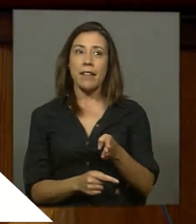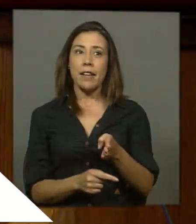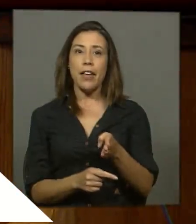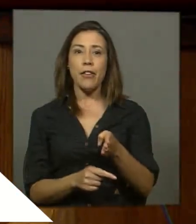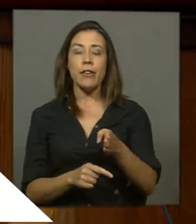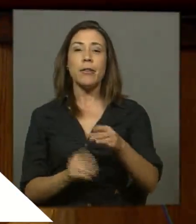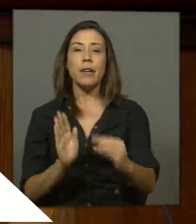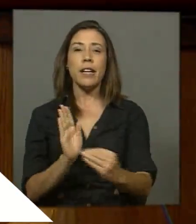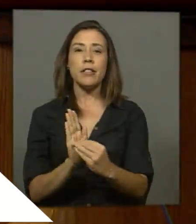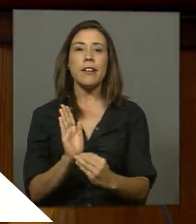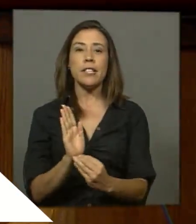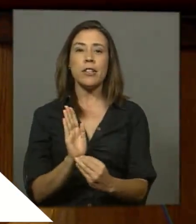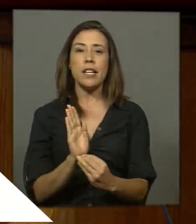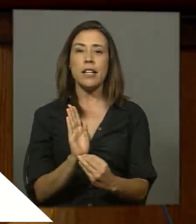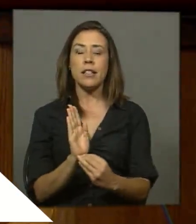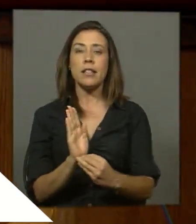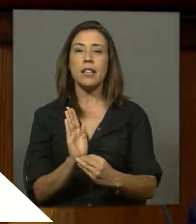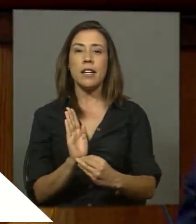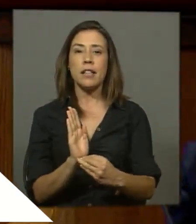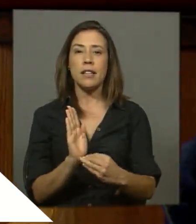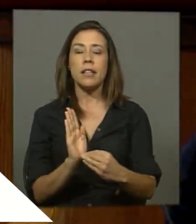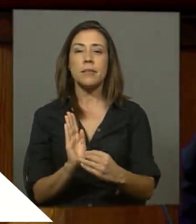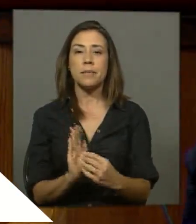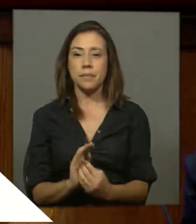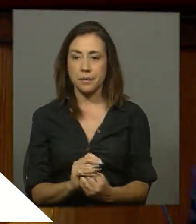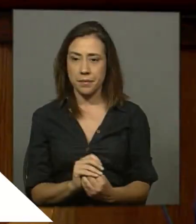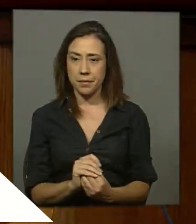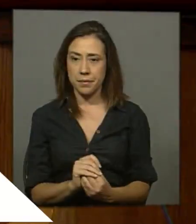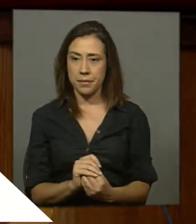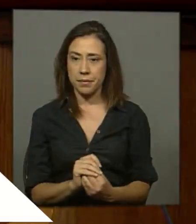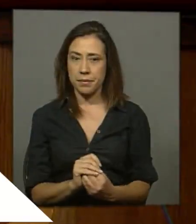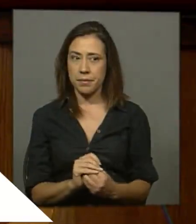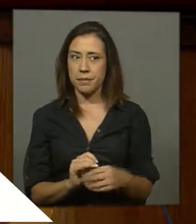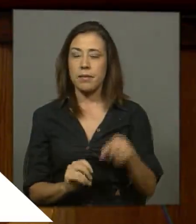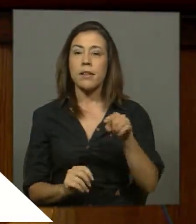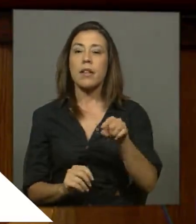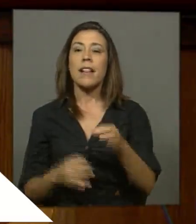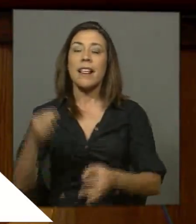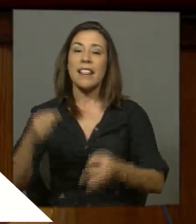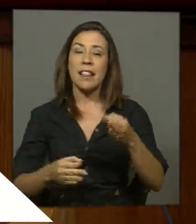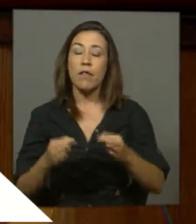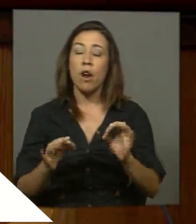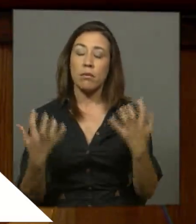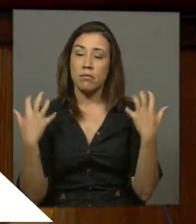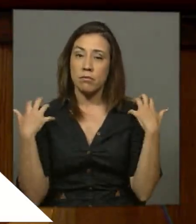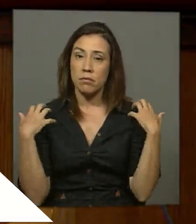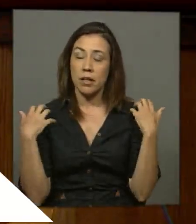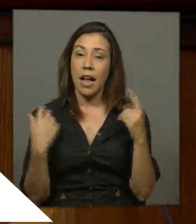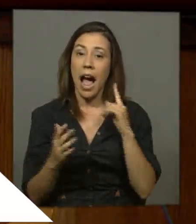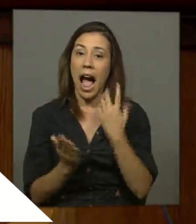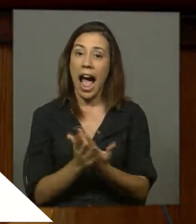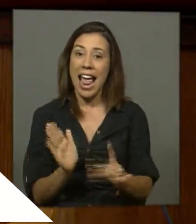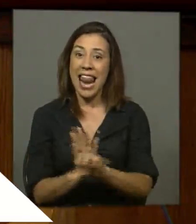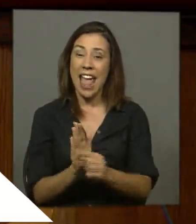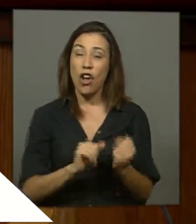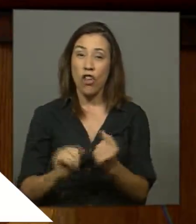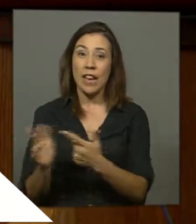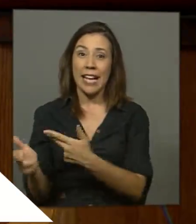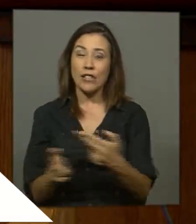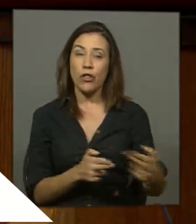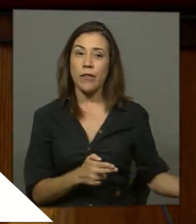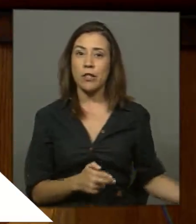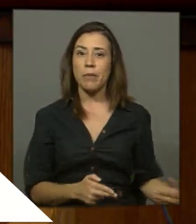calificarse a qué tipo corresponde a qué tipo penal corresponde Aquí tengo la ley antiterrorista aquí